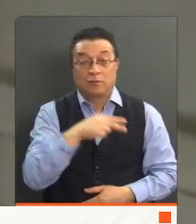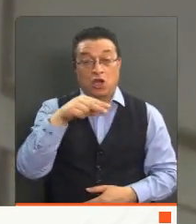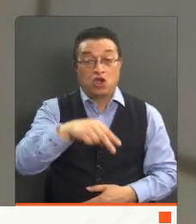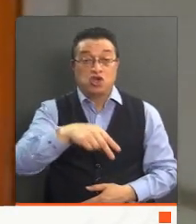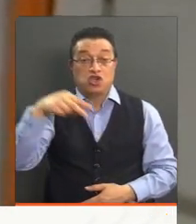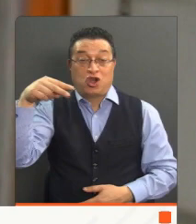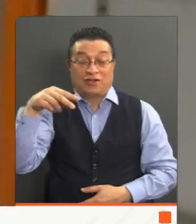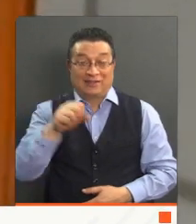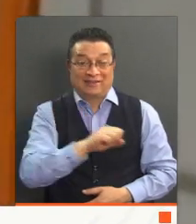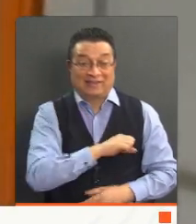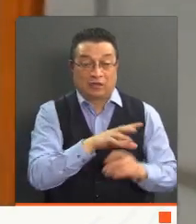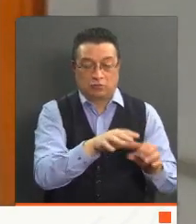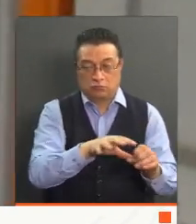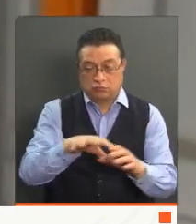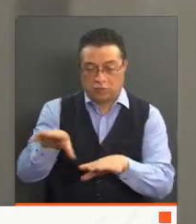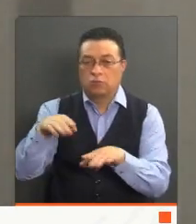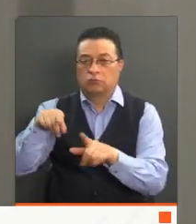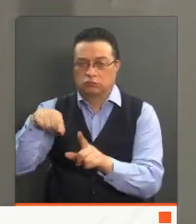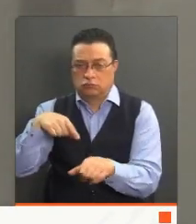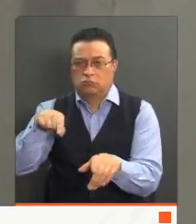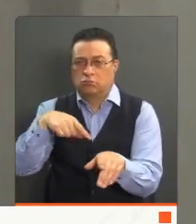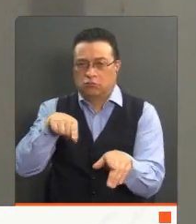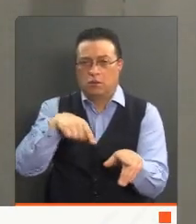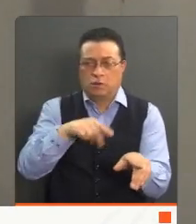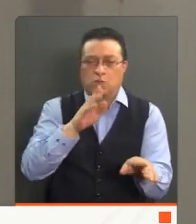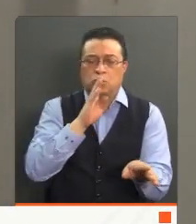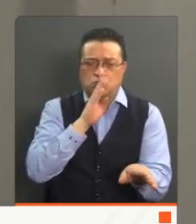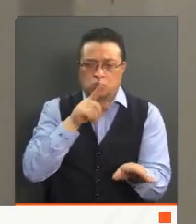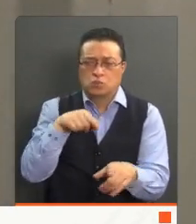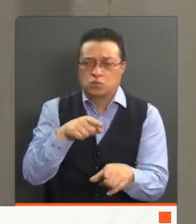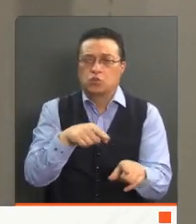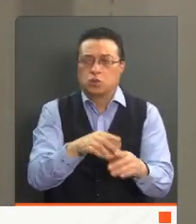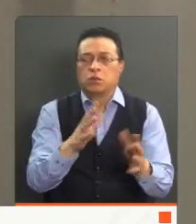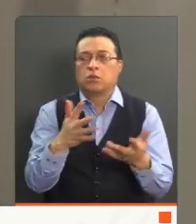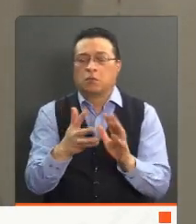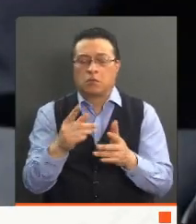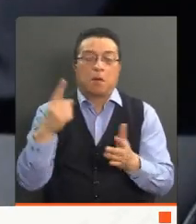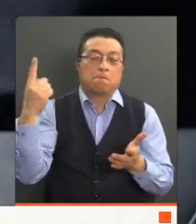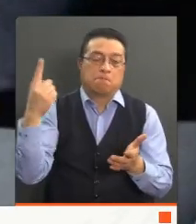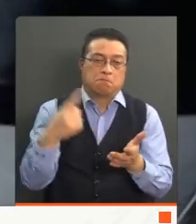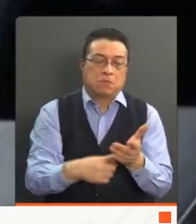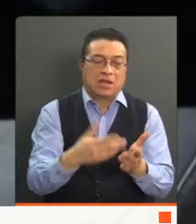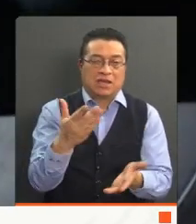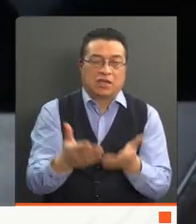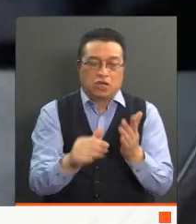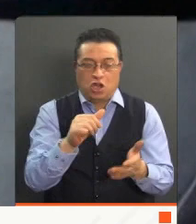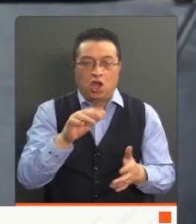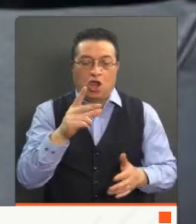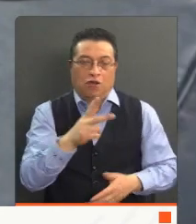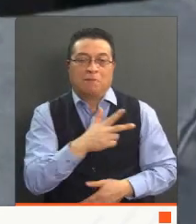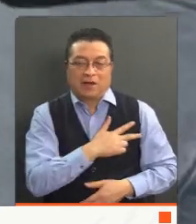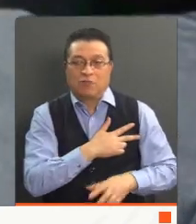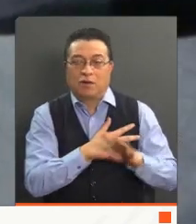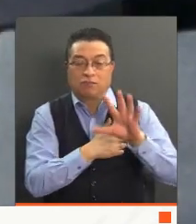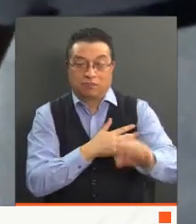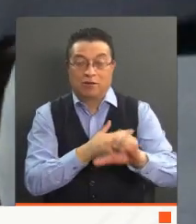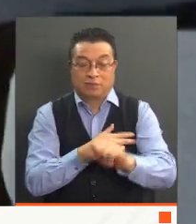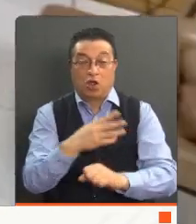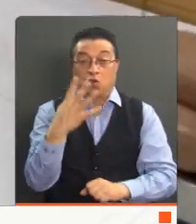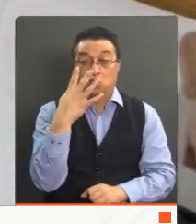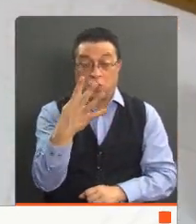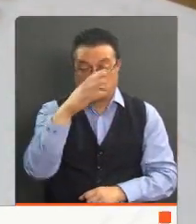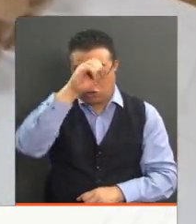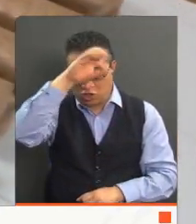fue seguido sigilosamente lo que permitió incautar casi una tonelada de droga y detener a cuatro colombianos